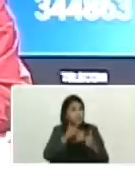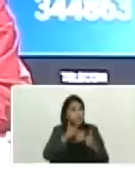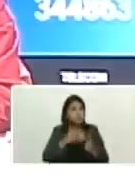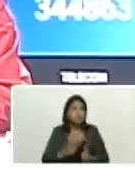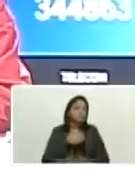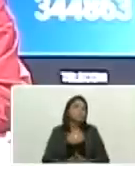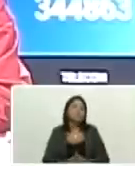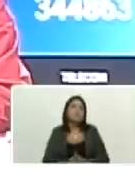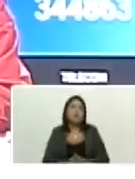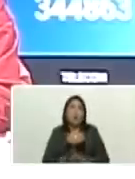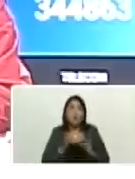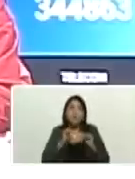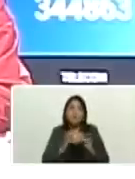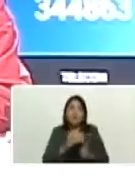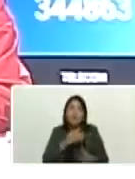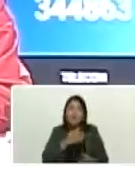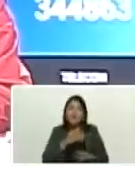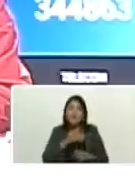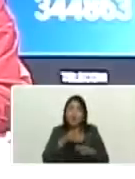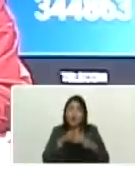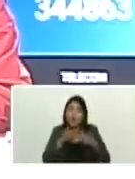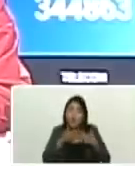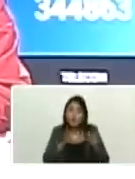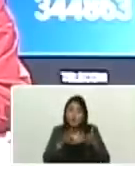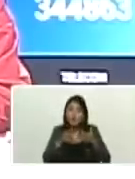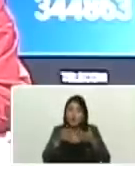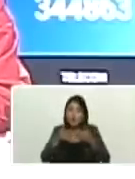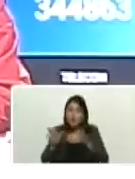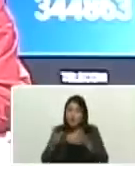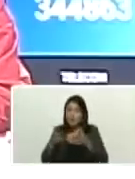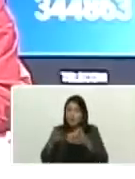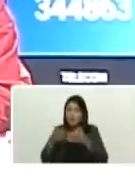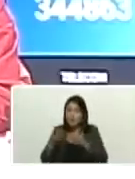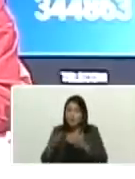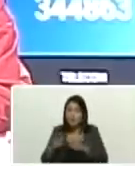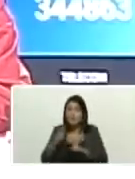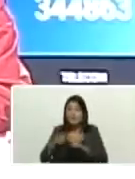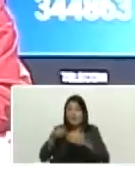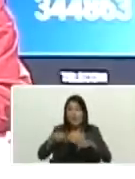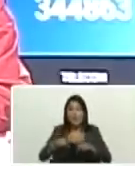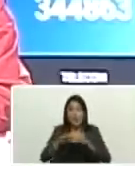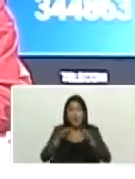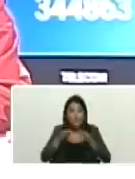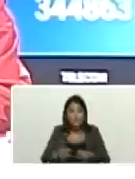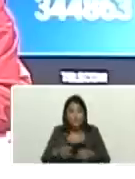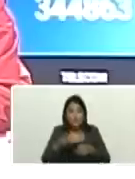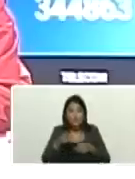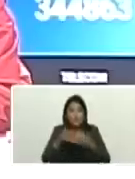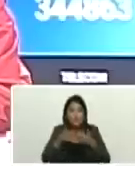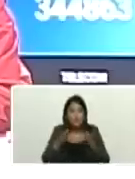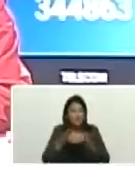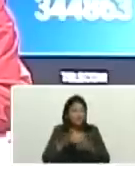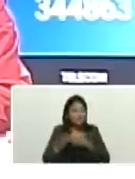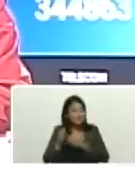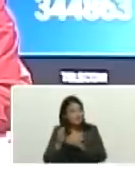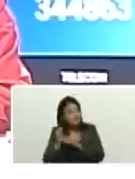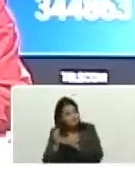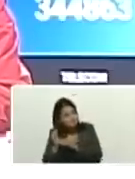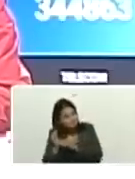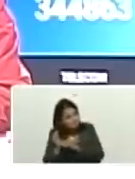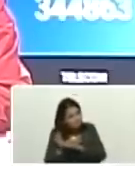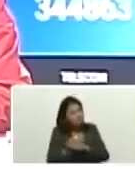Comenzaron los actos de inauguración oficial de la Serie del Caribe. Nos vamos a despedir en este